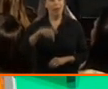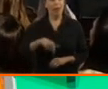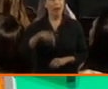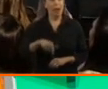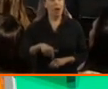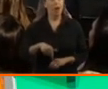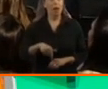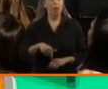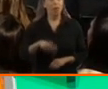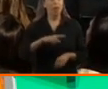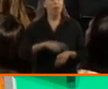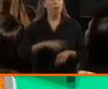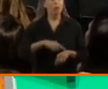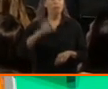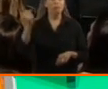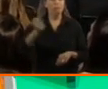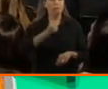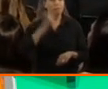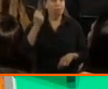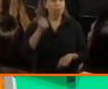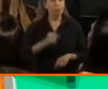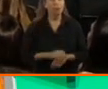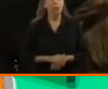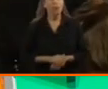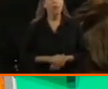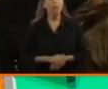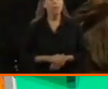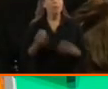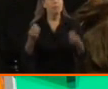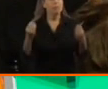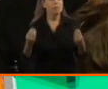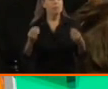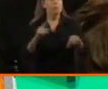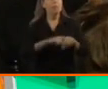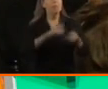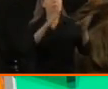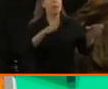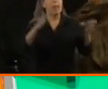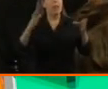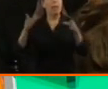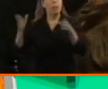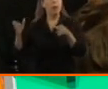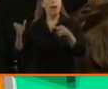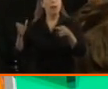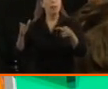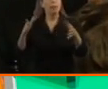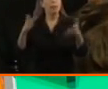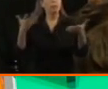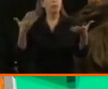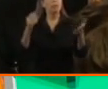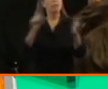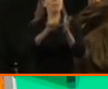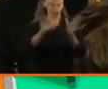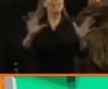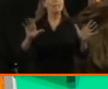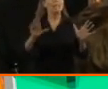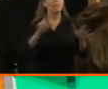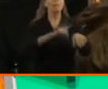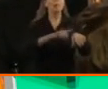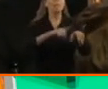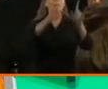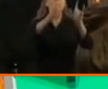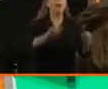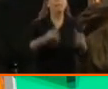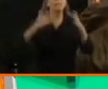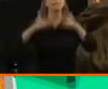malos, porque es un gobierno que practica un nivel de moralización muy constante, quiero decir, explica a la